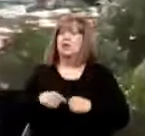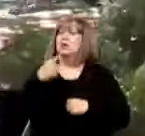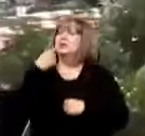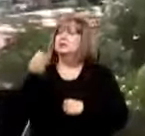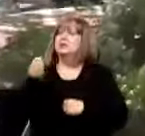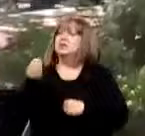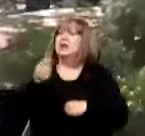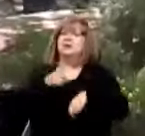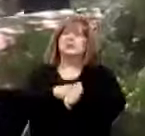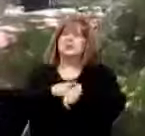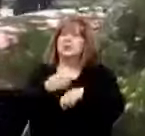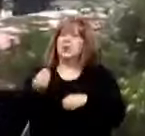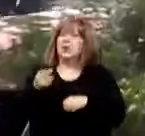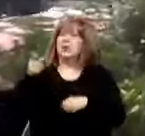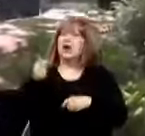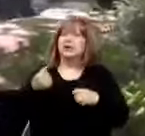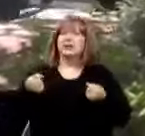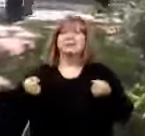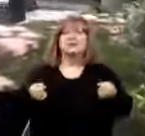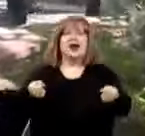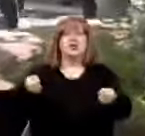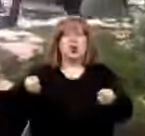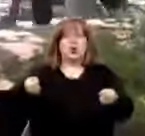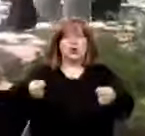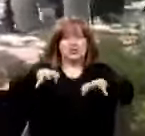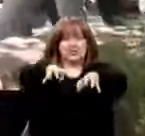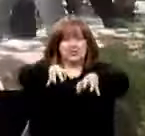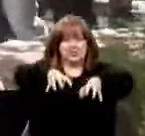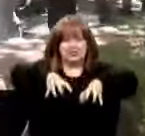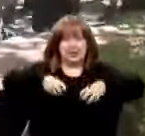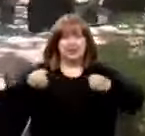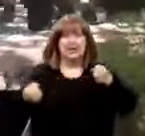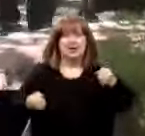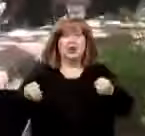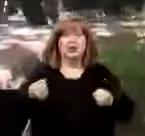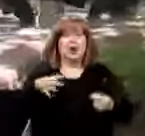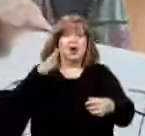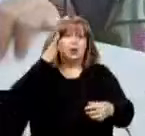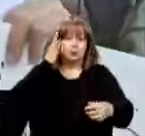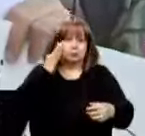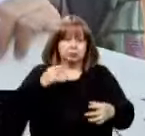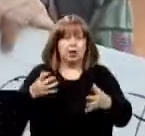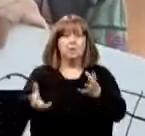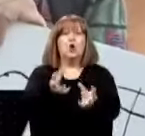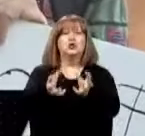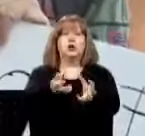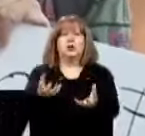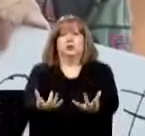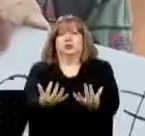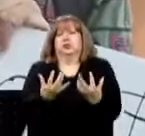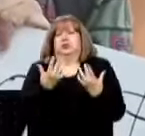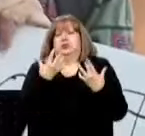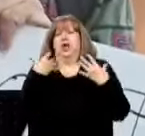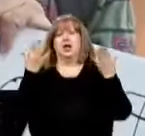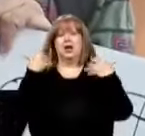ustedes realizan? Yo soy tractorista. Pasamos un calor en el río de los tractores con 40 grados, más el calor del motor. Al último